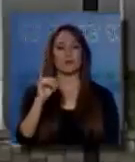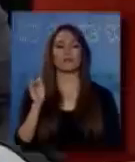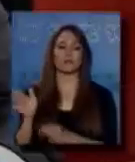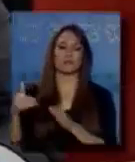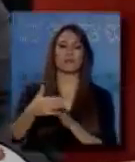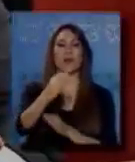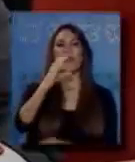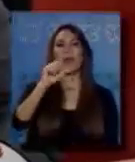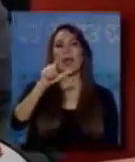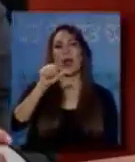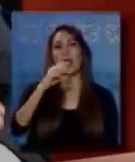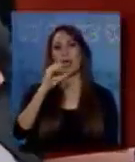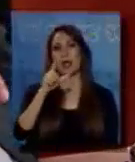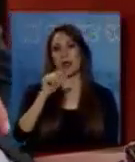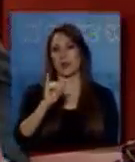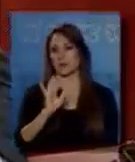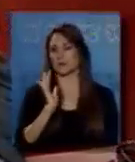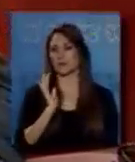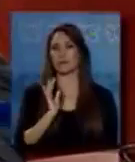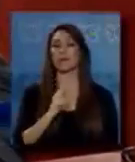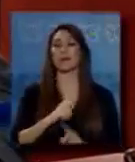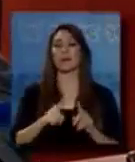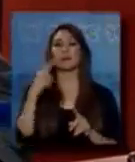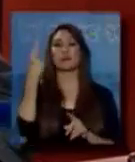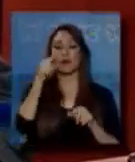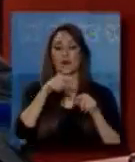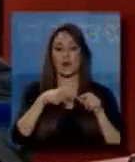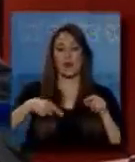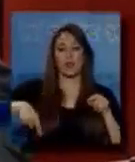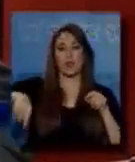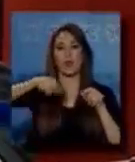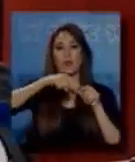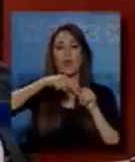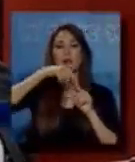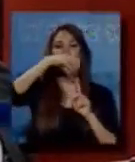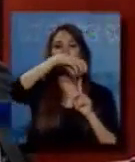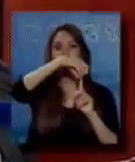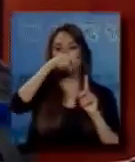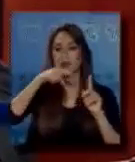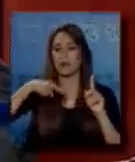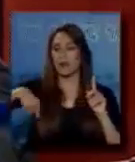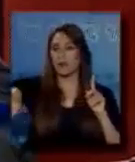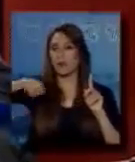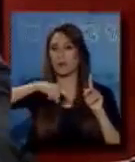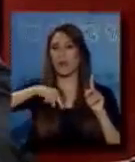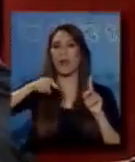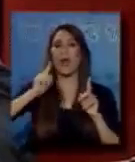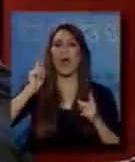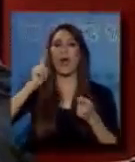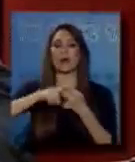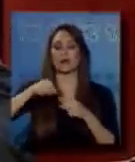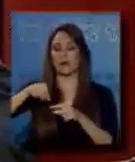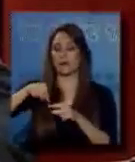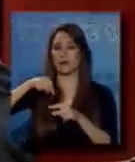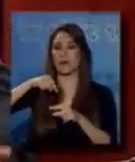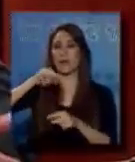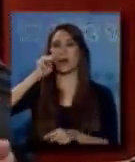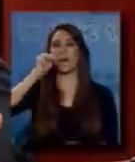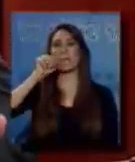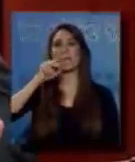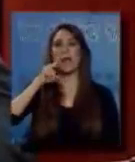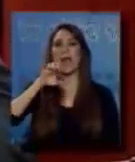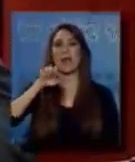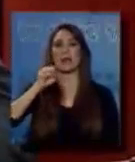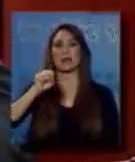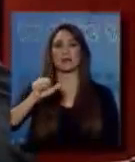Independencia. Se cierra únicamente desde Pedondel, que está en la avenida Equinoccial, hasta el sector de Maresa, que es la avenida 13 de junio. Es decir,